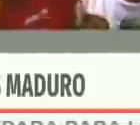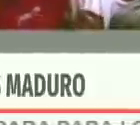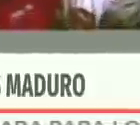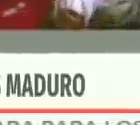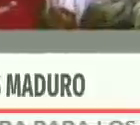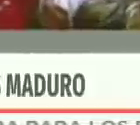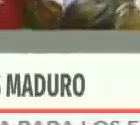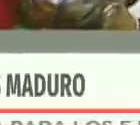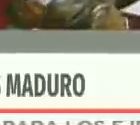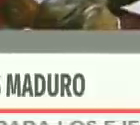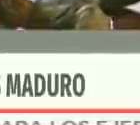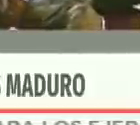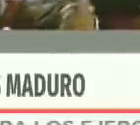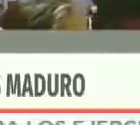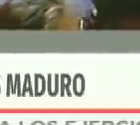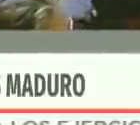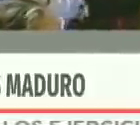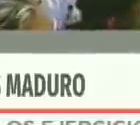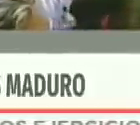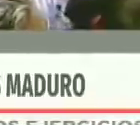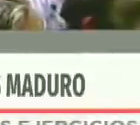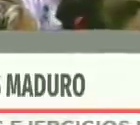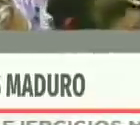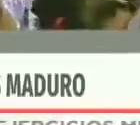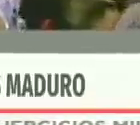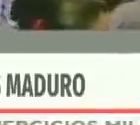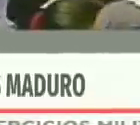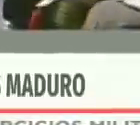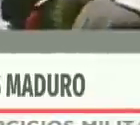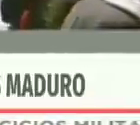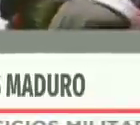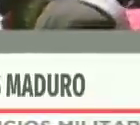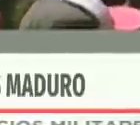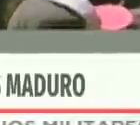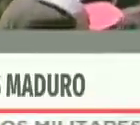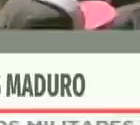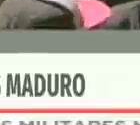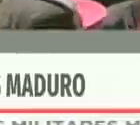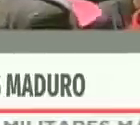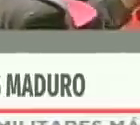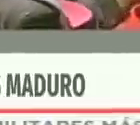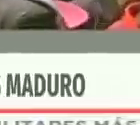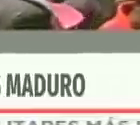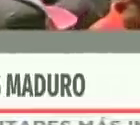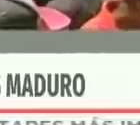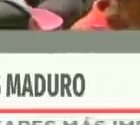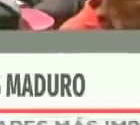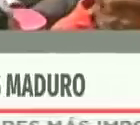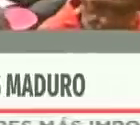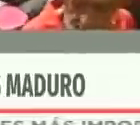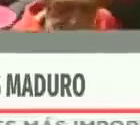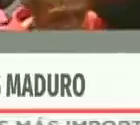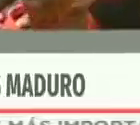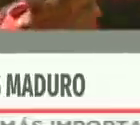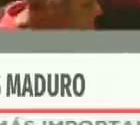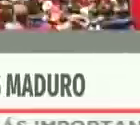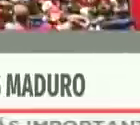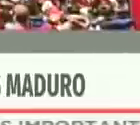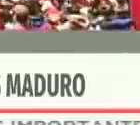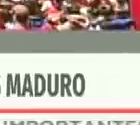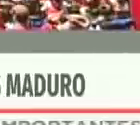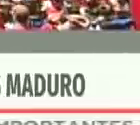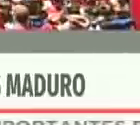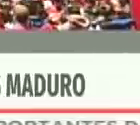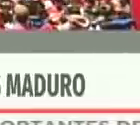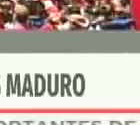país, aquí hay un pueblo noble que se levanta en pie de batalla, dispuesto a tomar los fusiles si